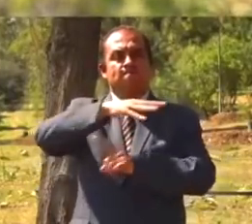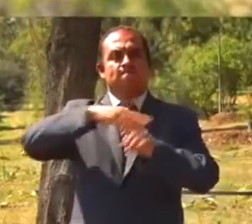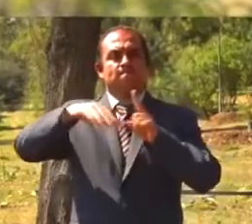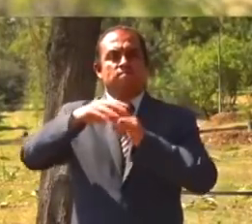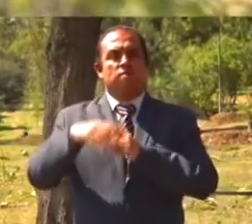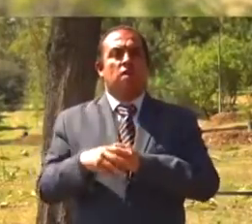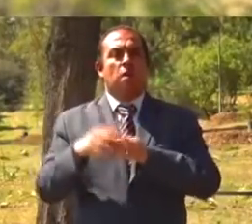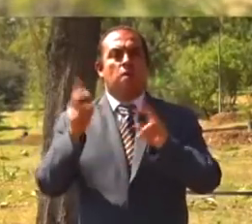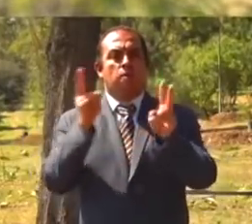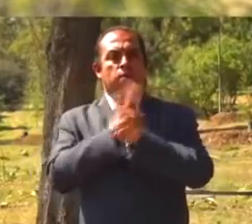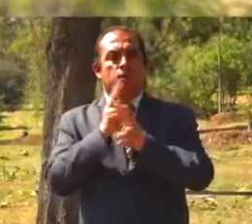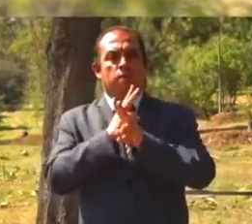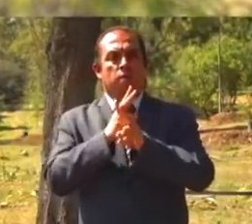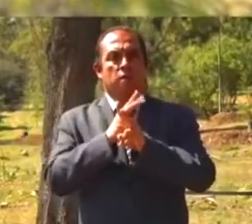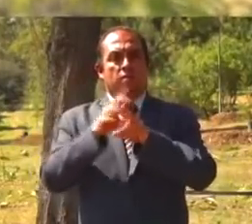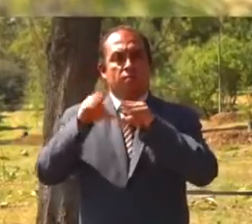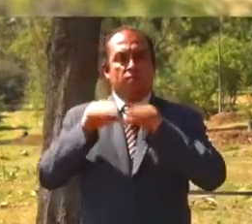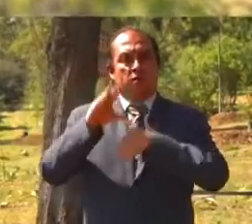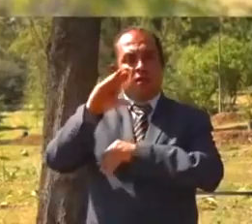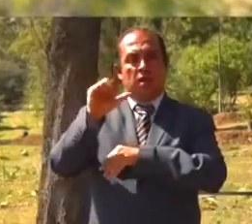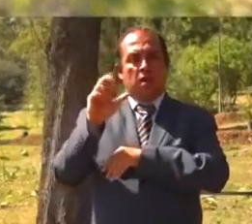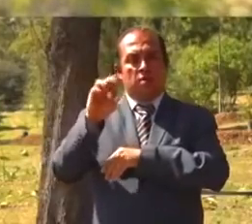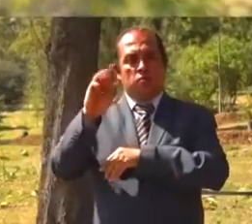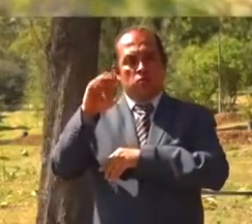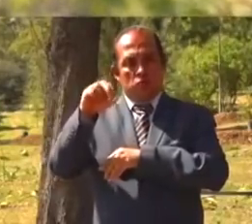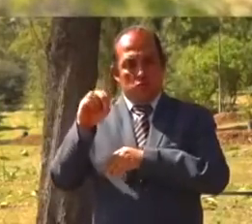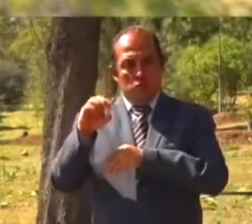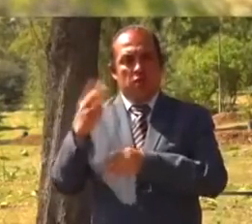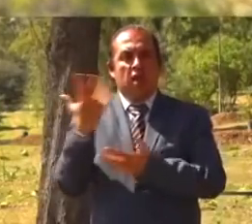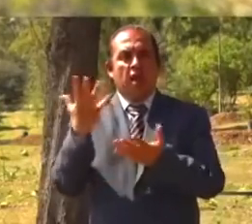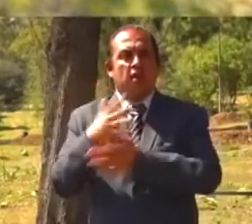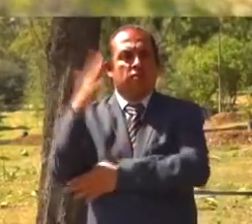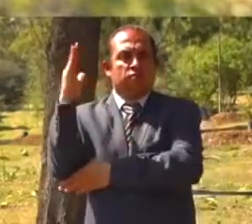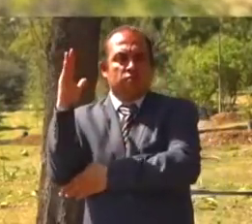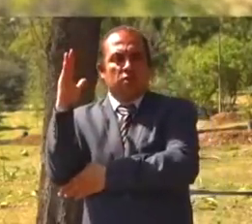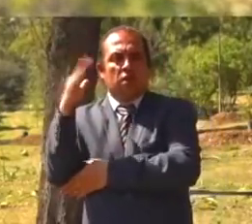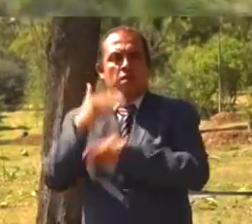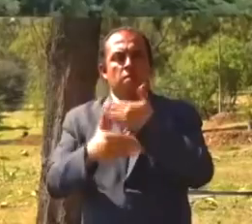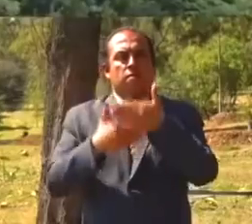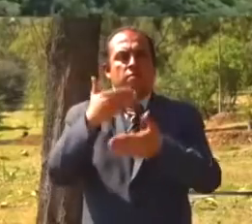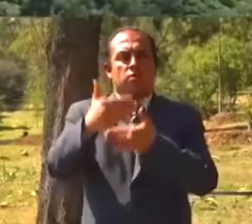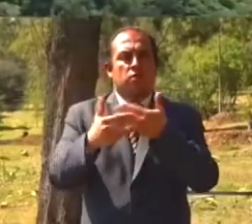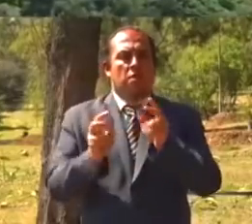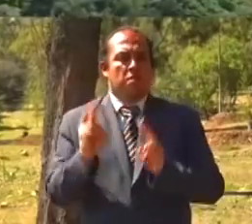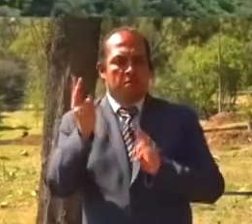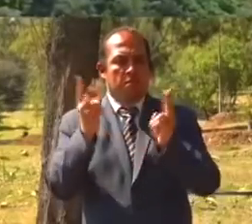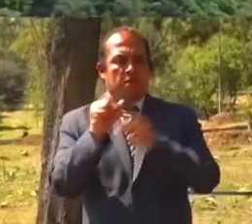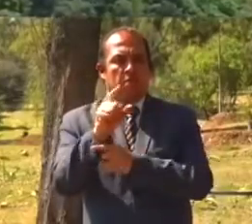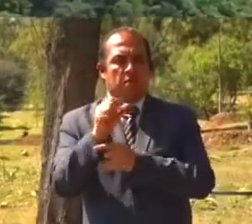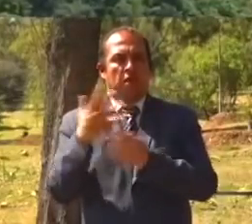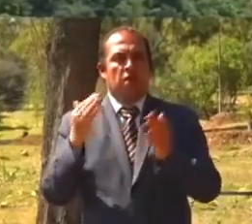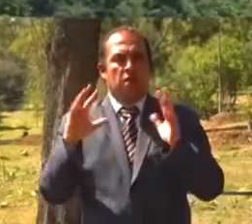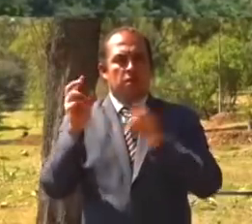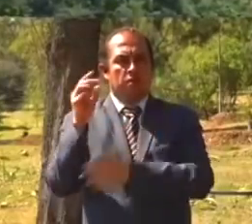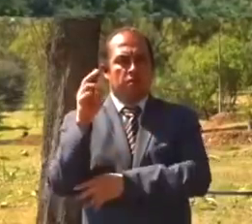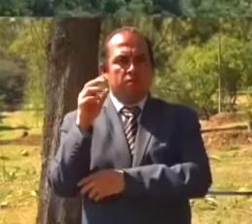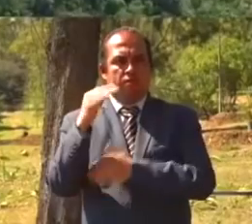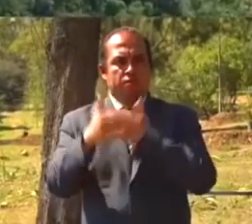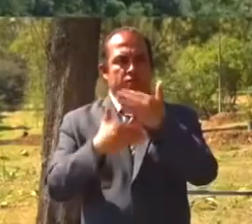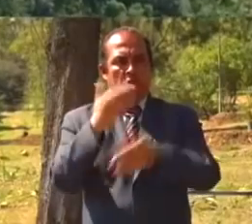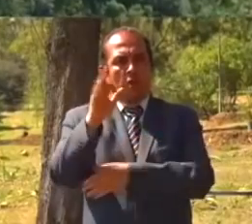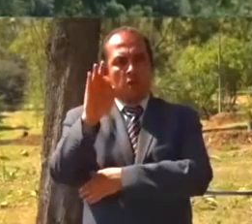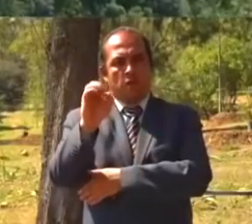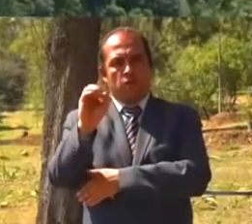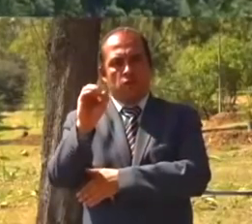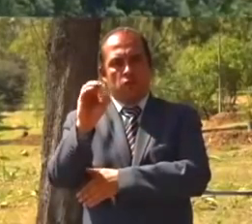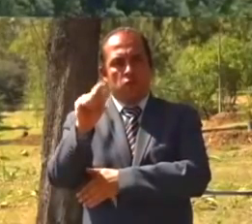capturar carbono, que es lo que hacen los árboles en el proceso o la vegetación en general en el proceso de fotosíntesis